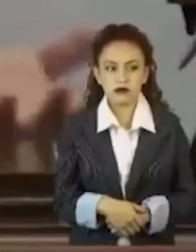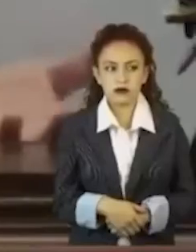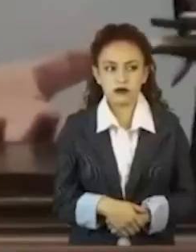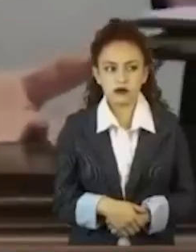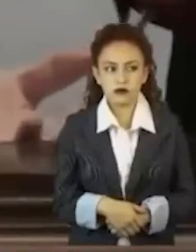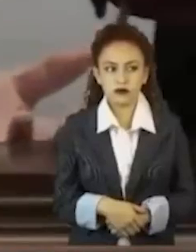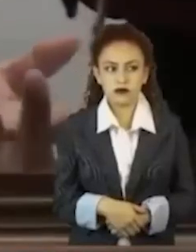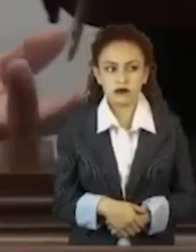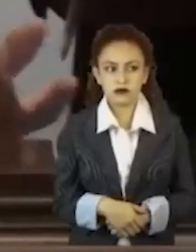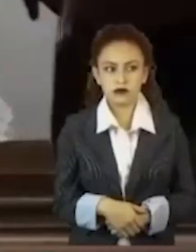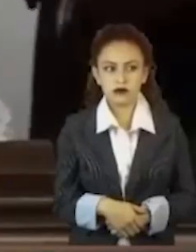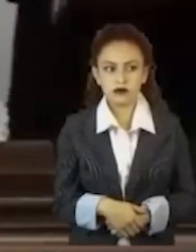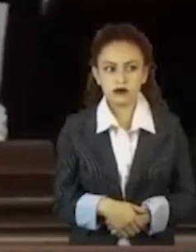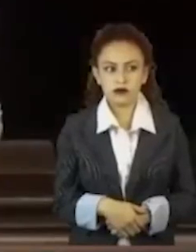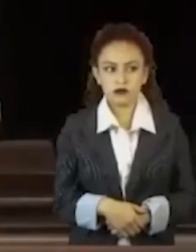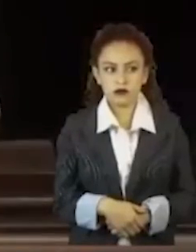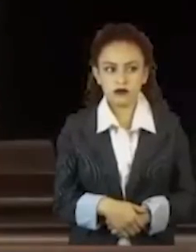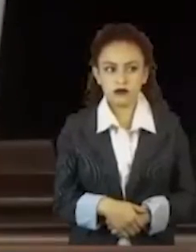¿Me espera?